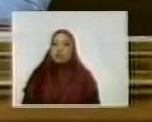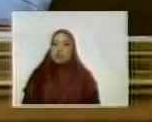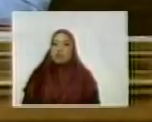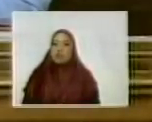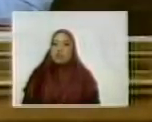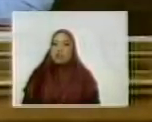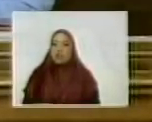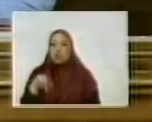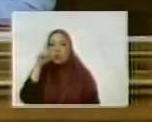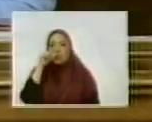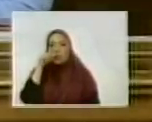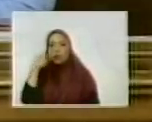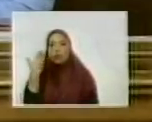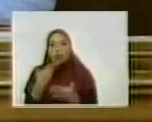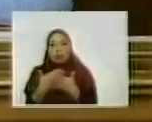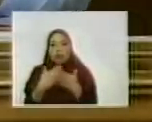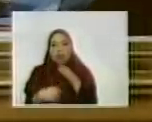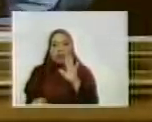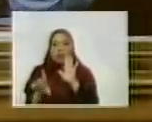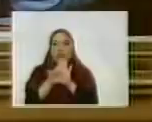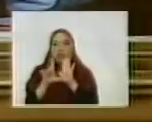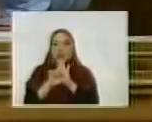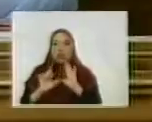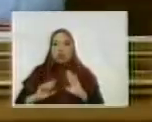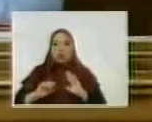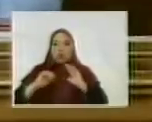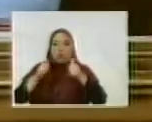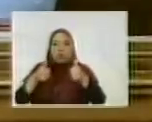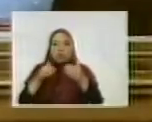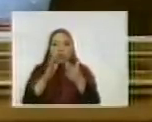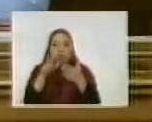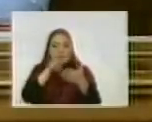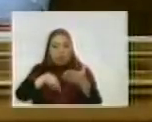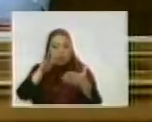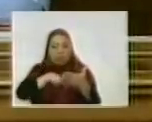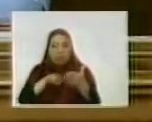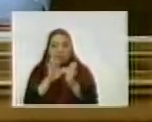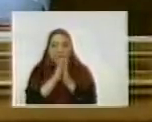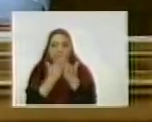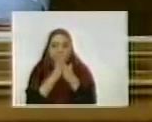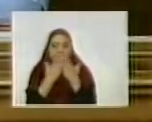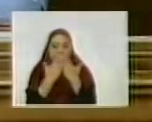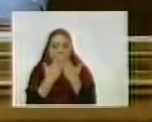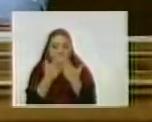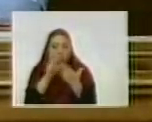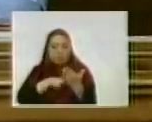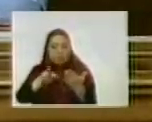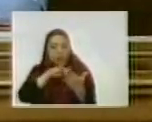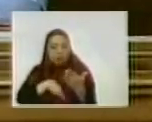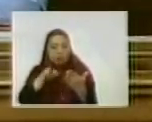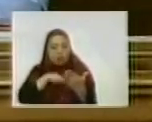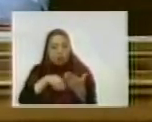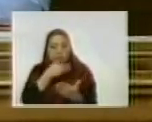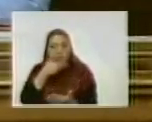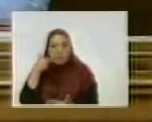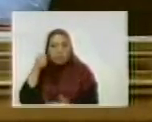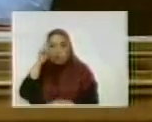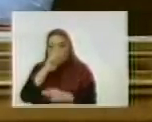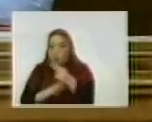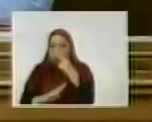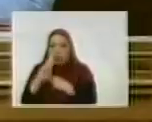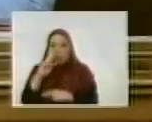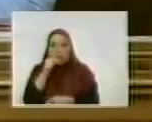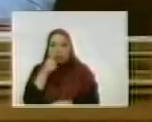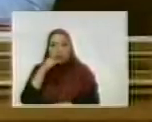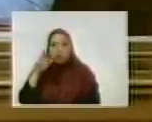Fernando me entregó una carta. Yo la estaba leyendo, comencé a leerla cuando él se paró allí. Y yo creo que el mejor homenaje que le podemos